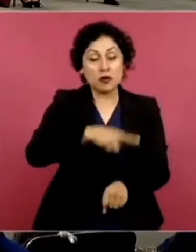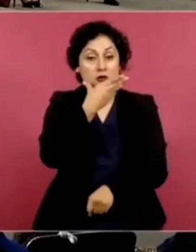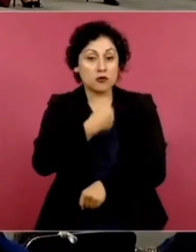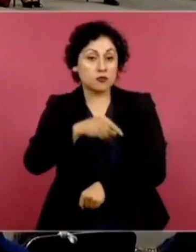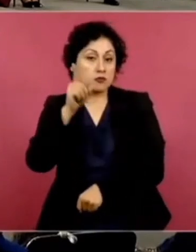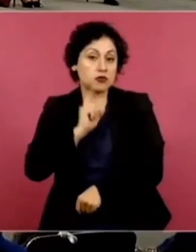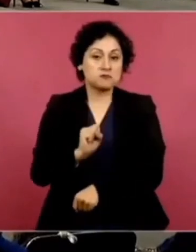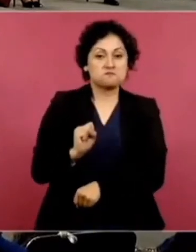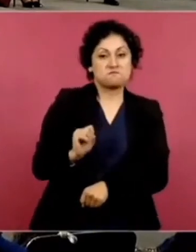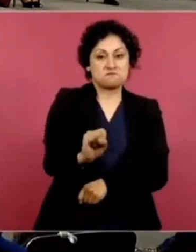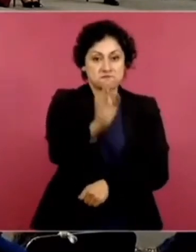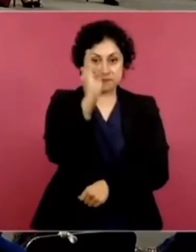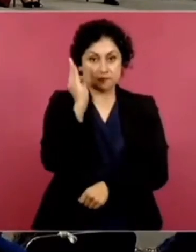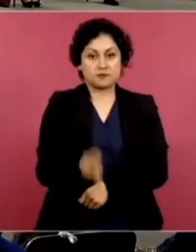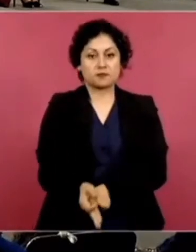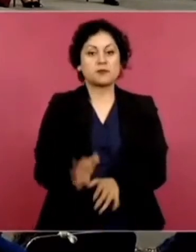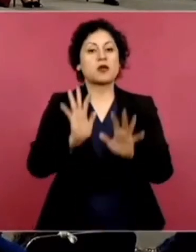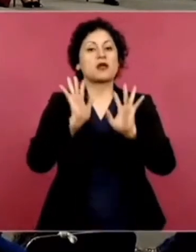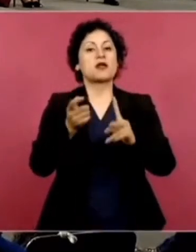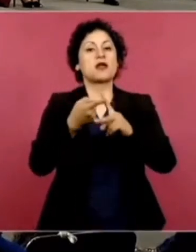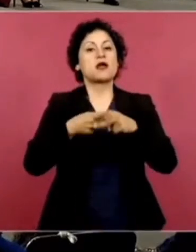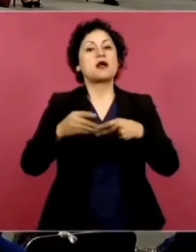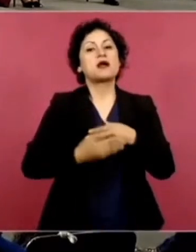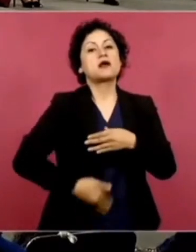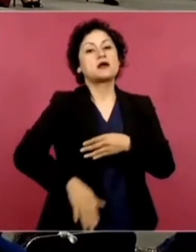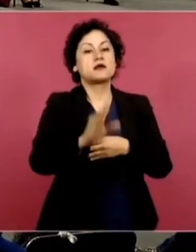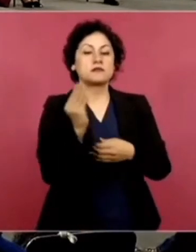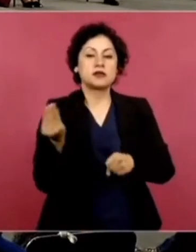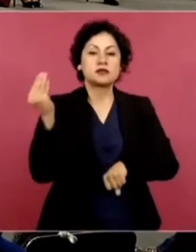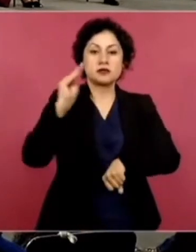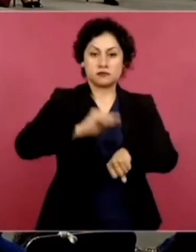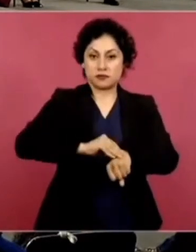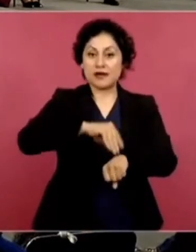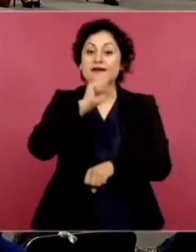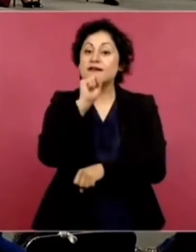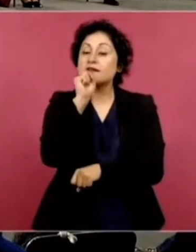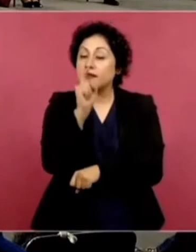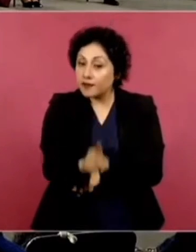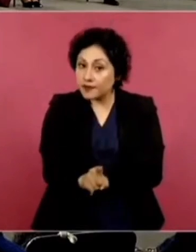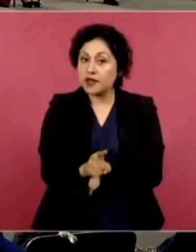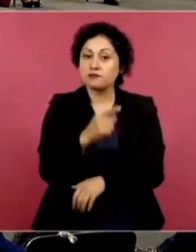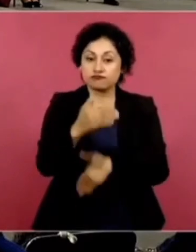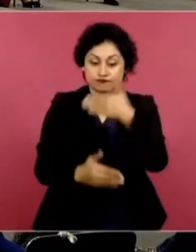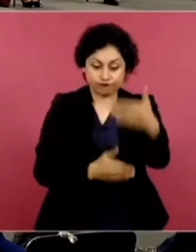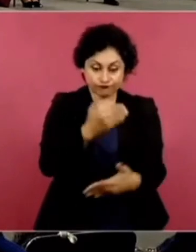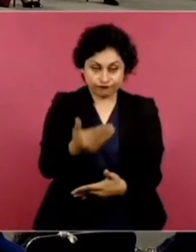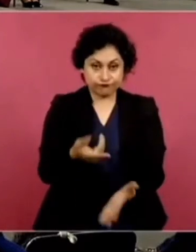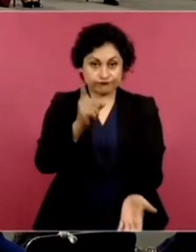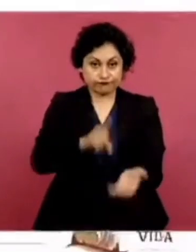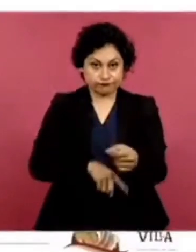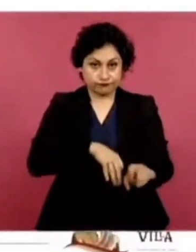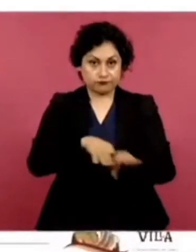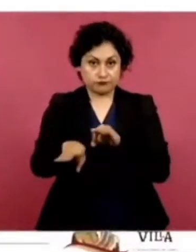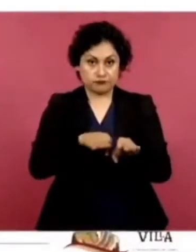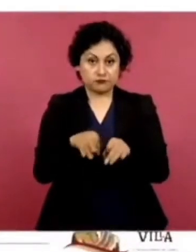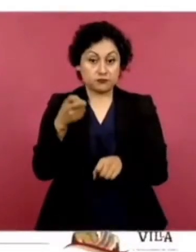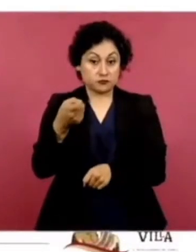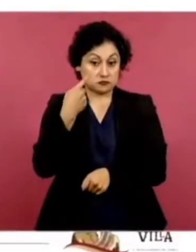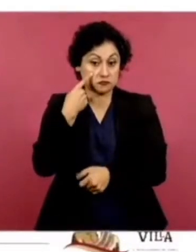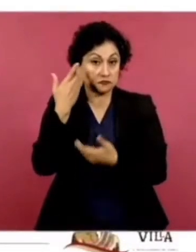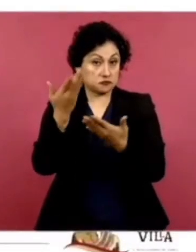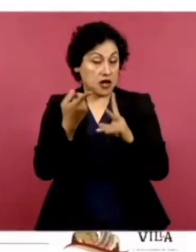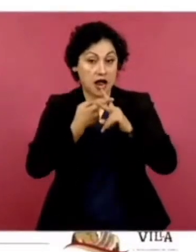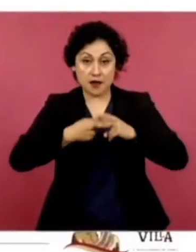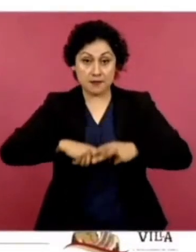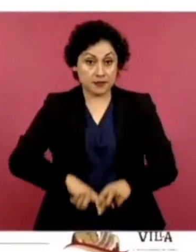la implementación y la operación central. Es una etapa que ha empezado ya y que va a continuar, como lo ha dicho el